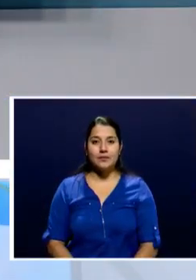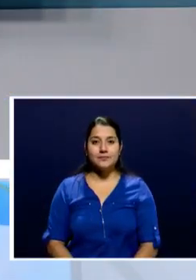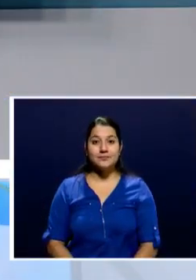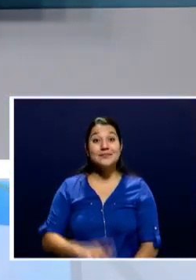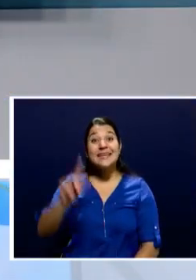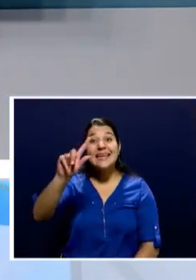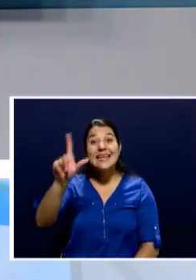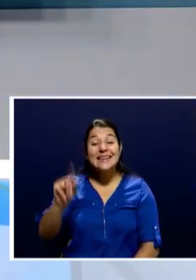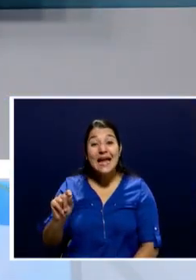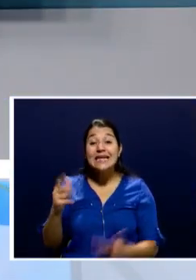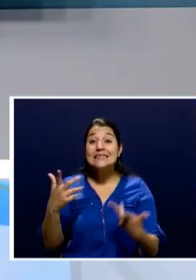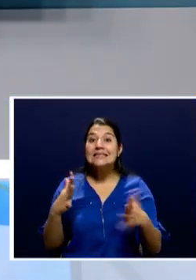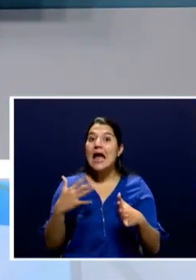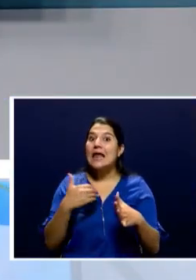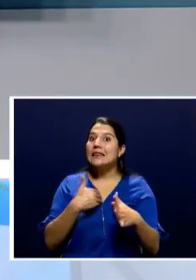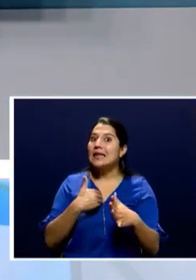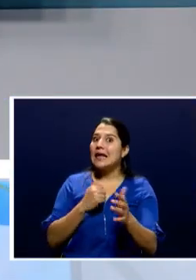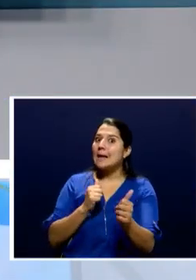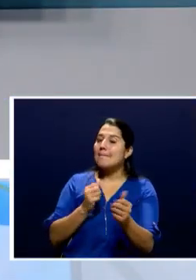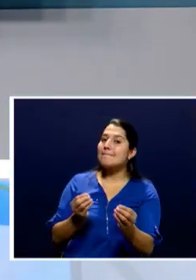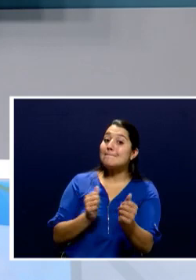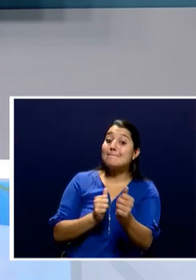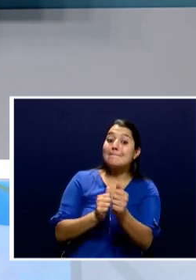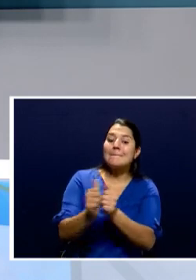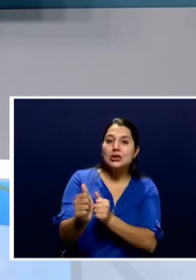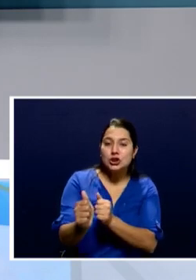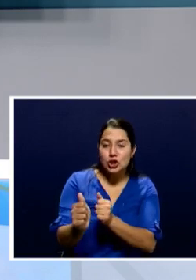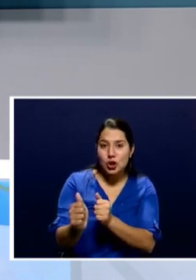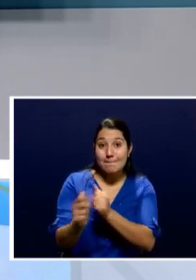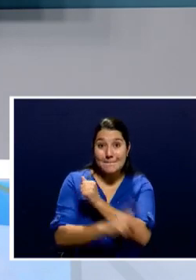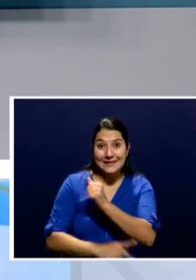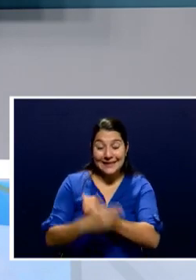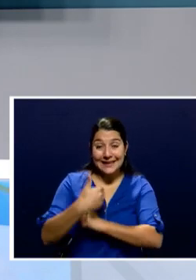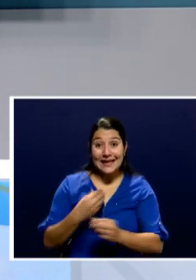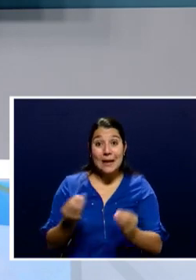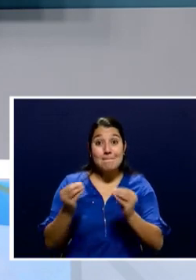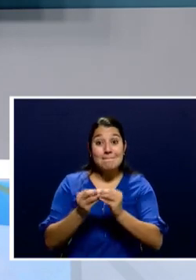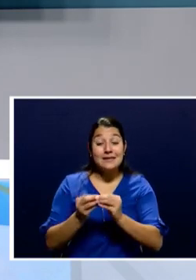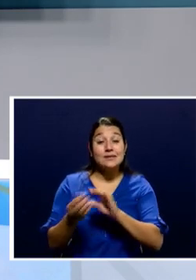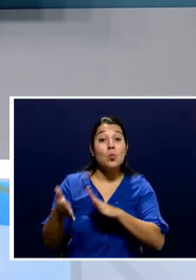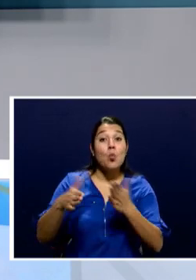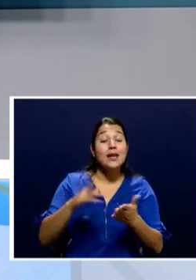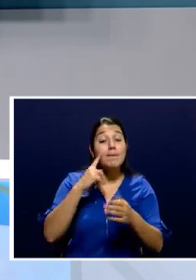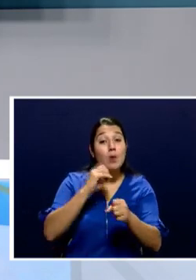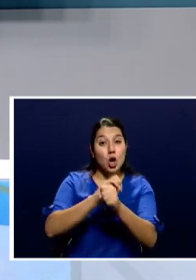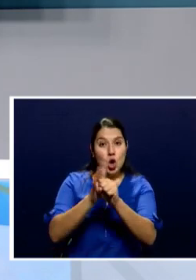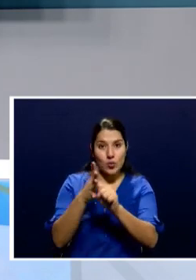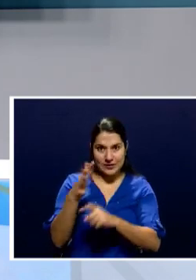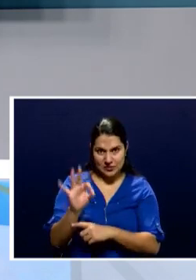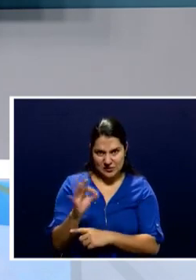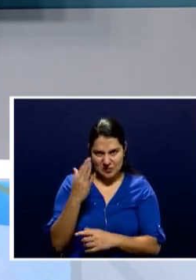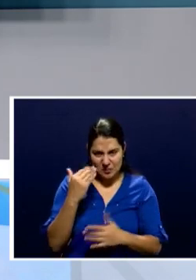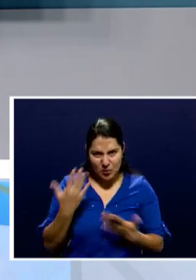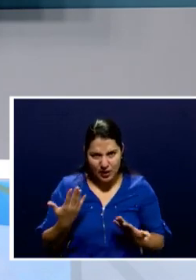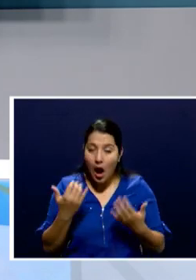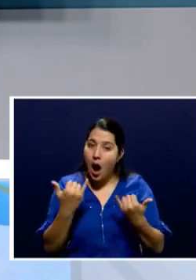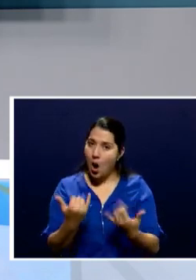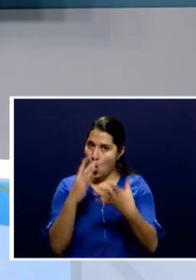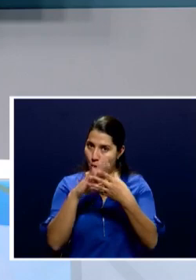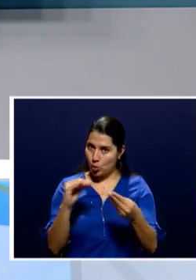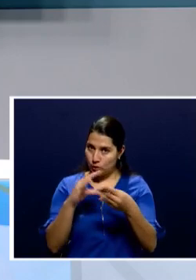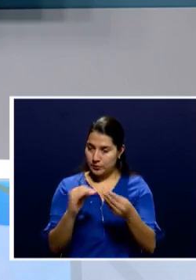Italia registra la mayor cantidad de muertes por COVID-19 en el mundo. La posible razón se la contamos en